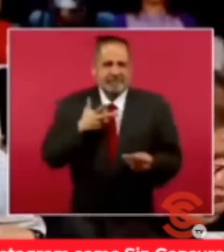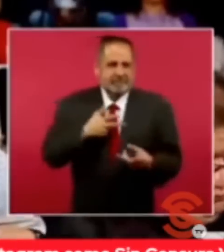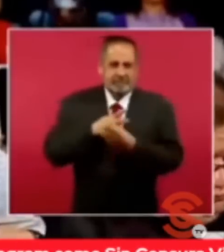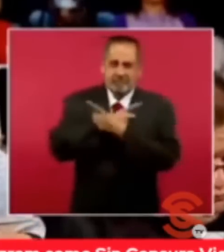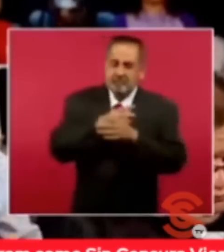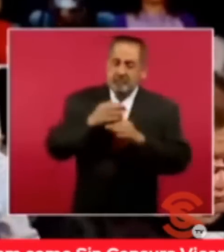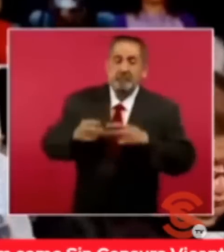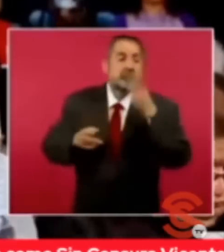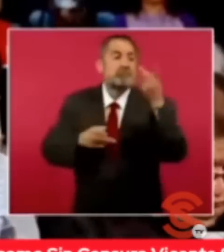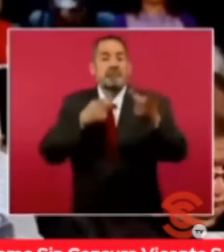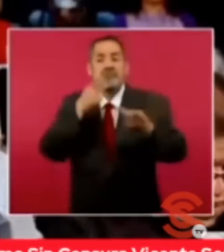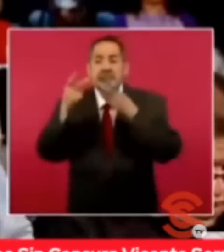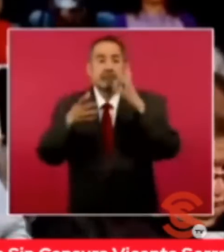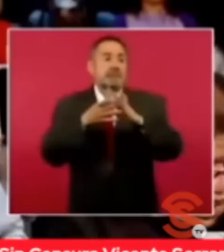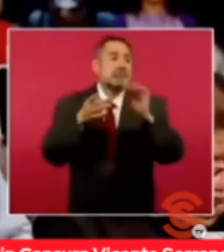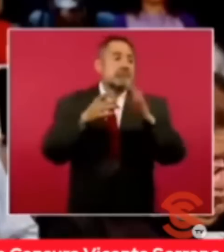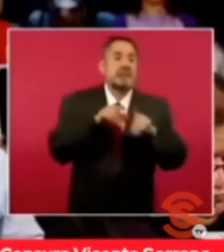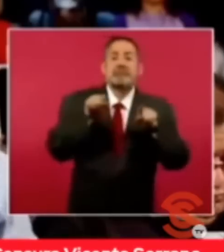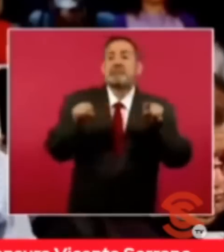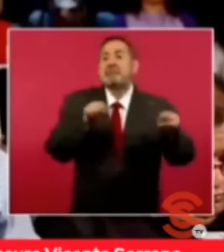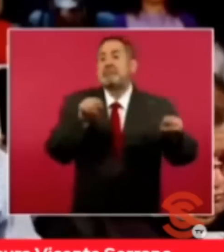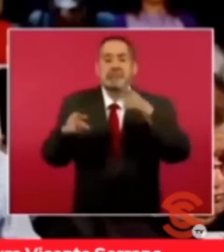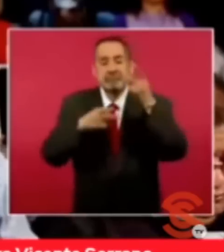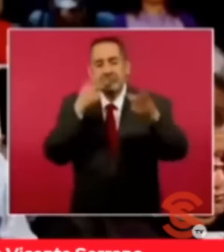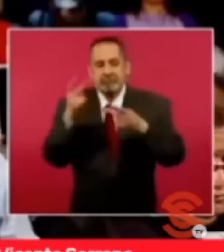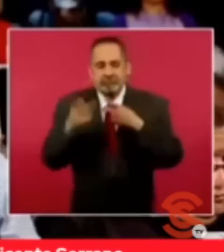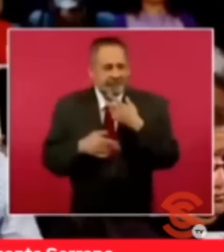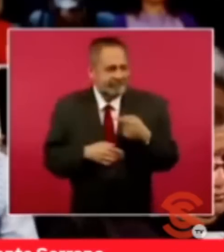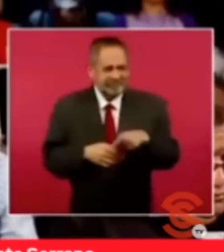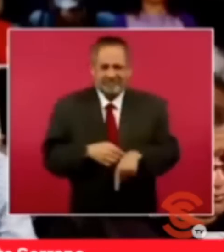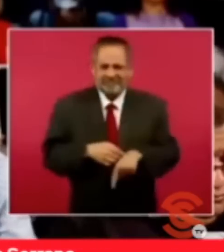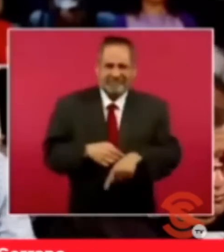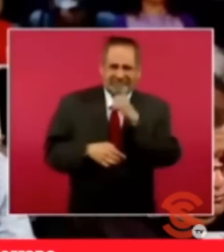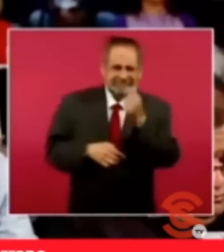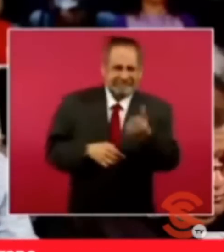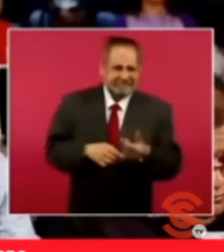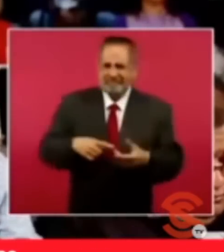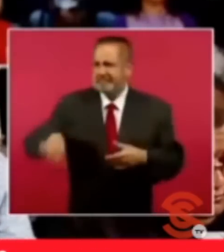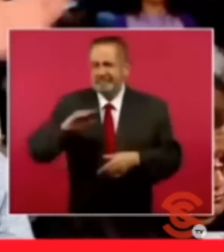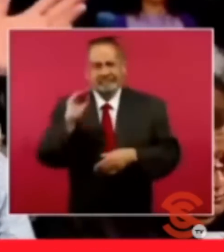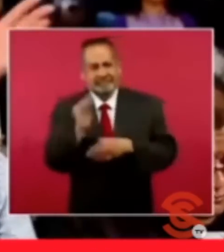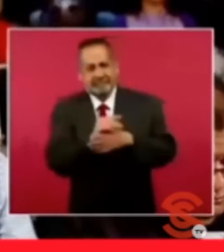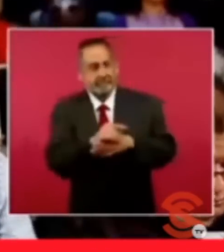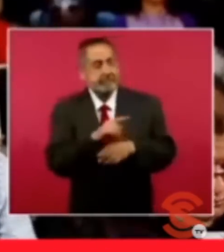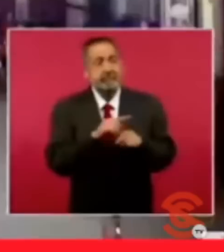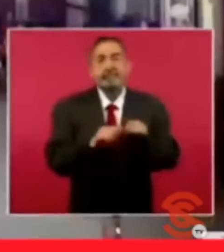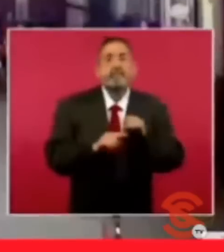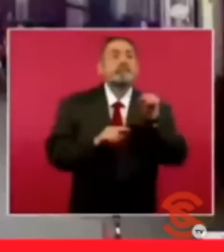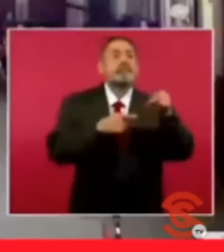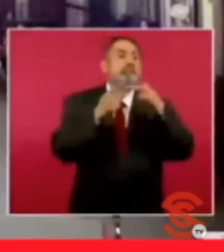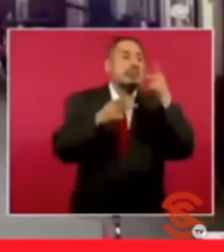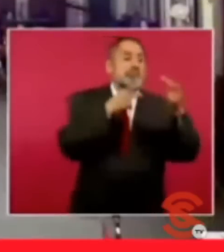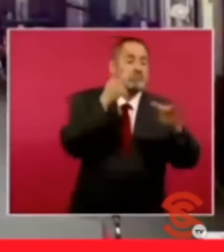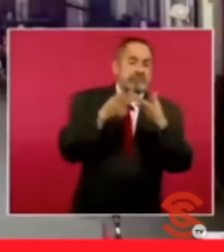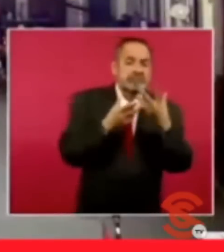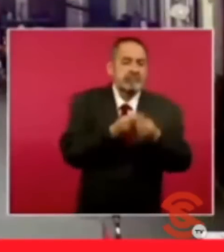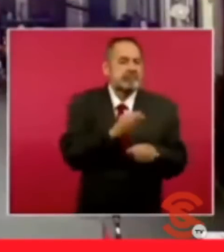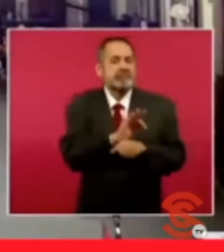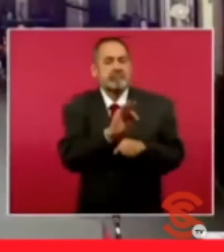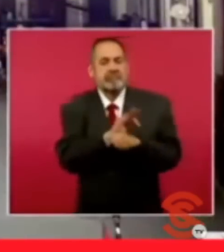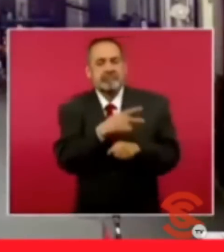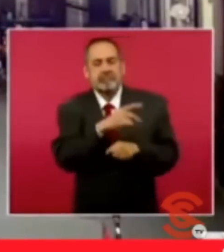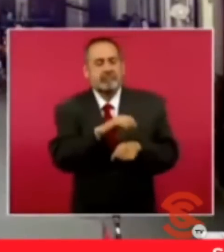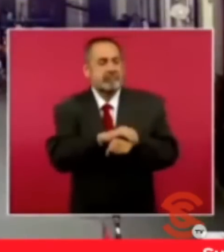moral, pero que ruido hace en otras partes, porque no lo hace precisamente aquí o en Nueva York defendiendo a su